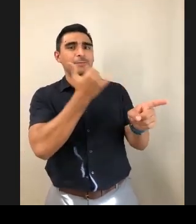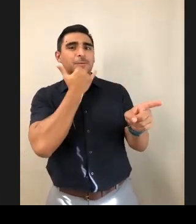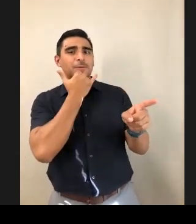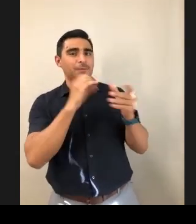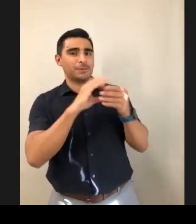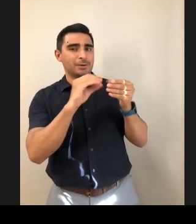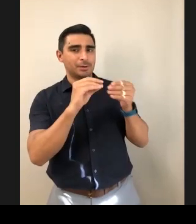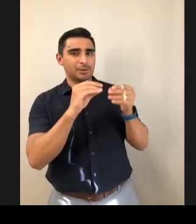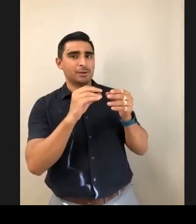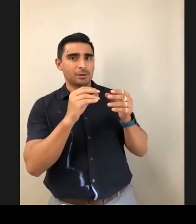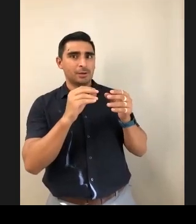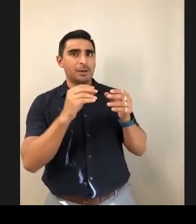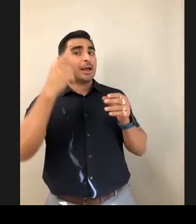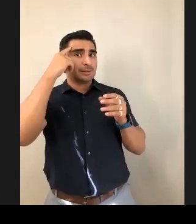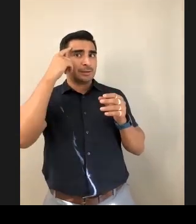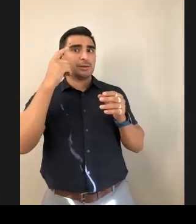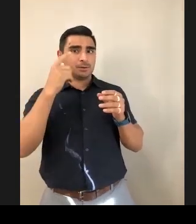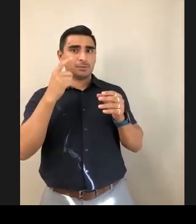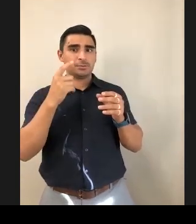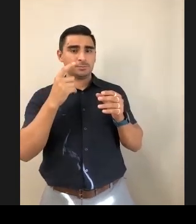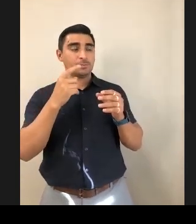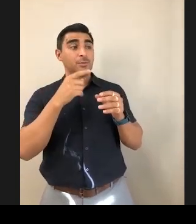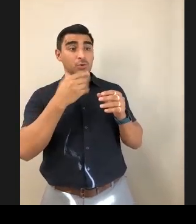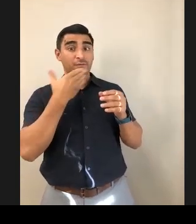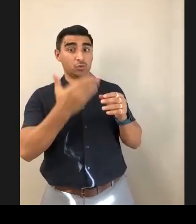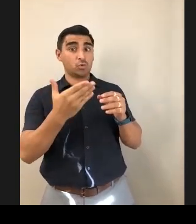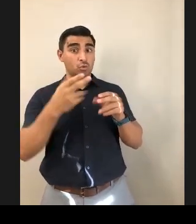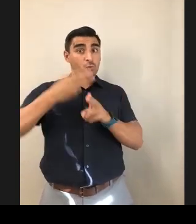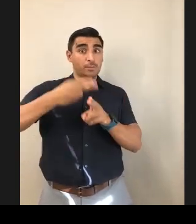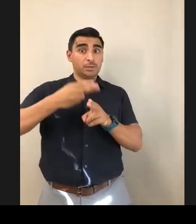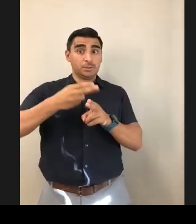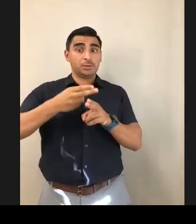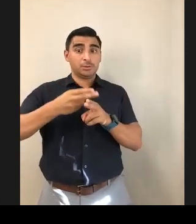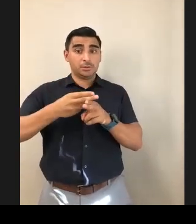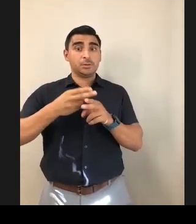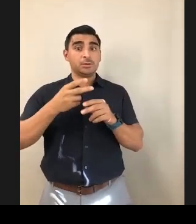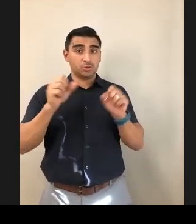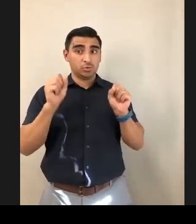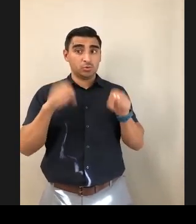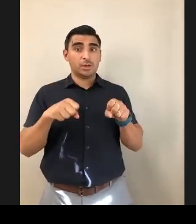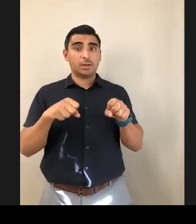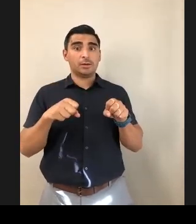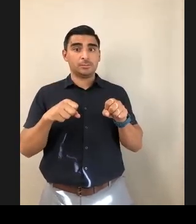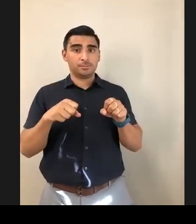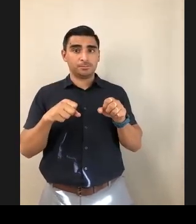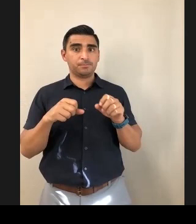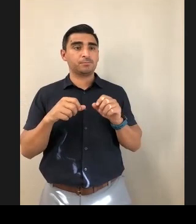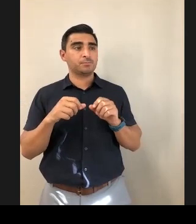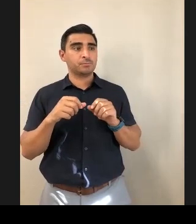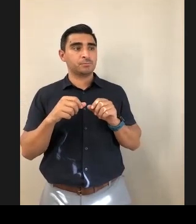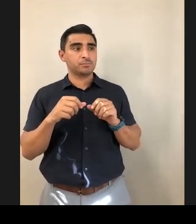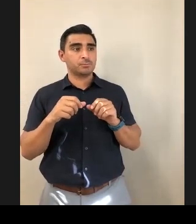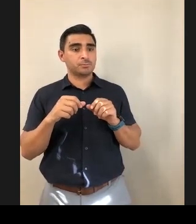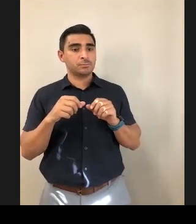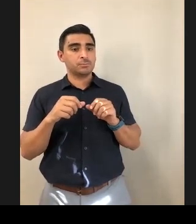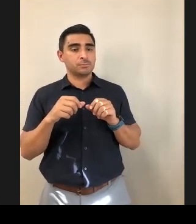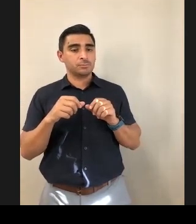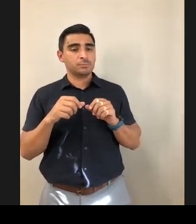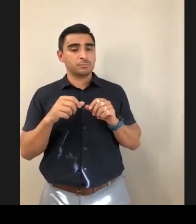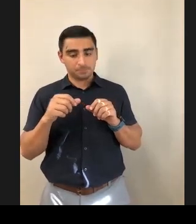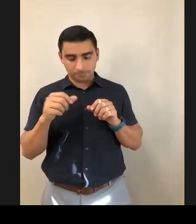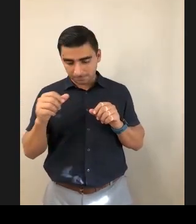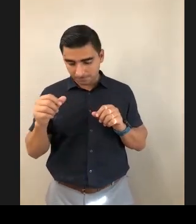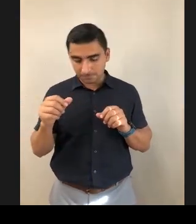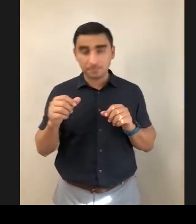pescarlos en una situación comprometedora. Una vez que estableces esta reputación, entonces